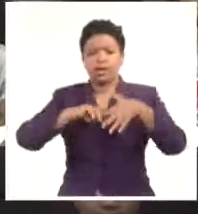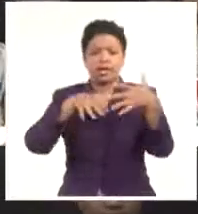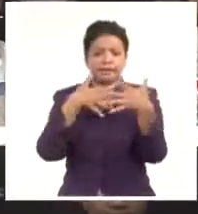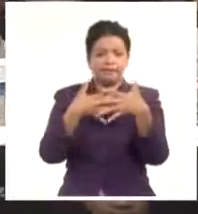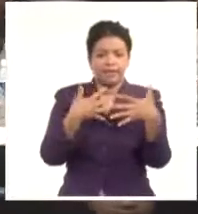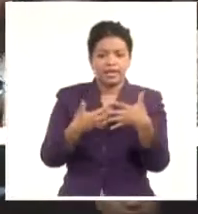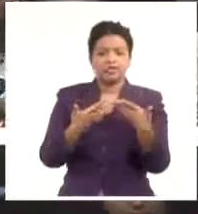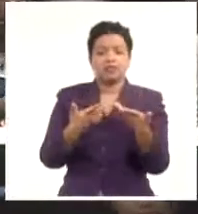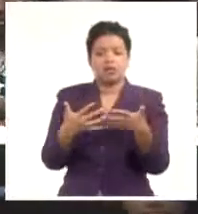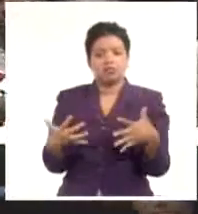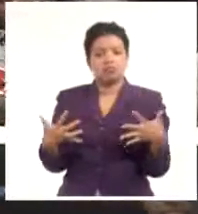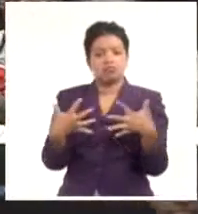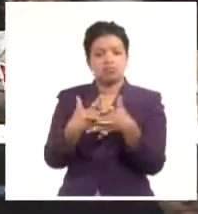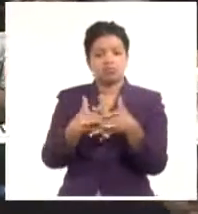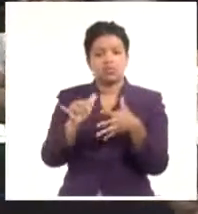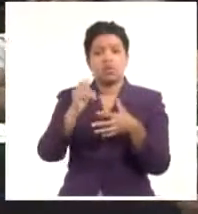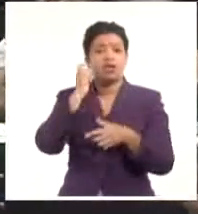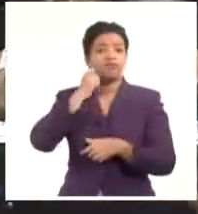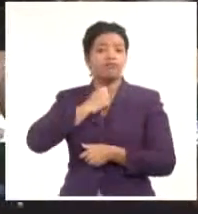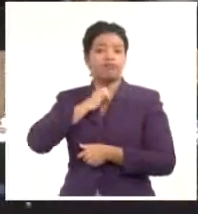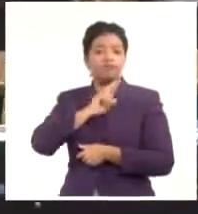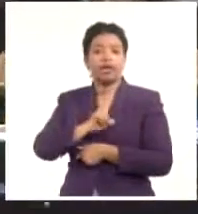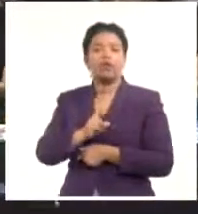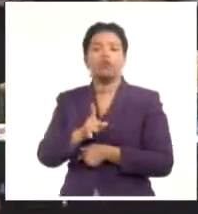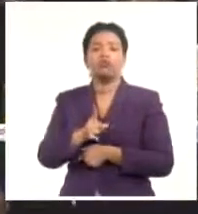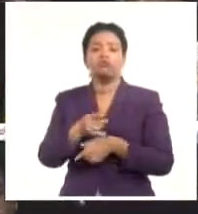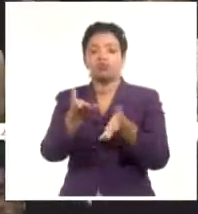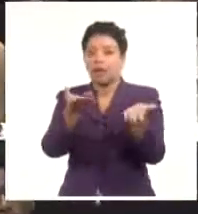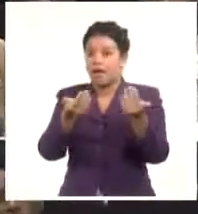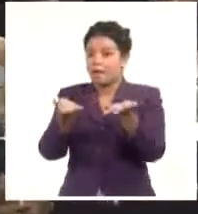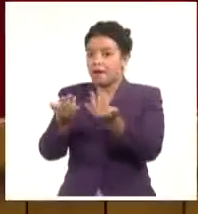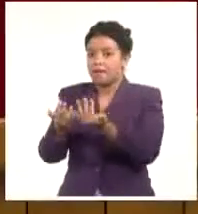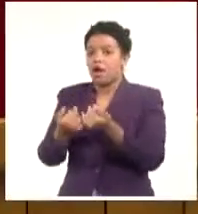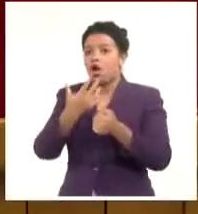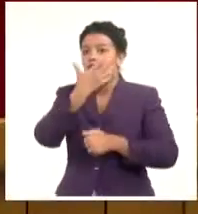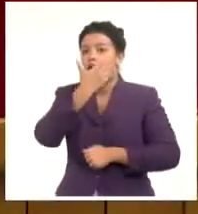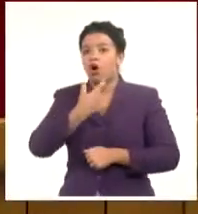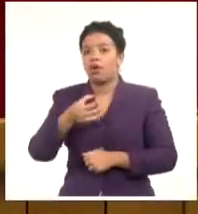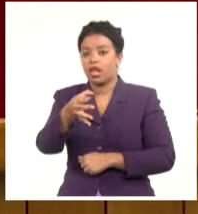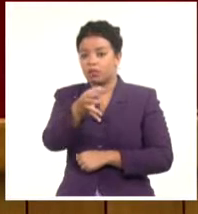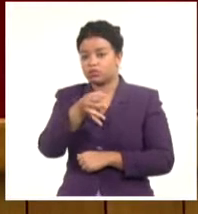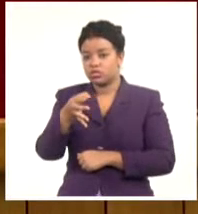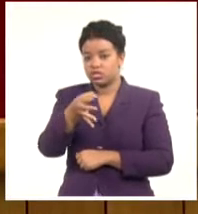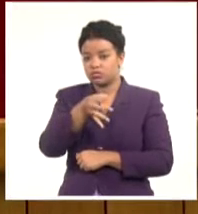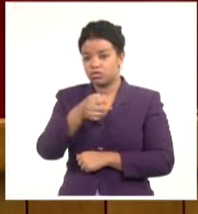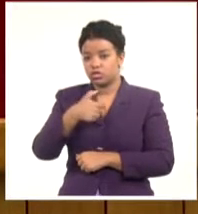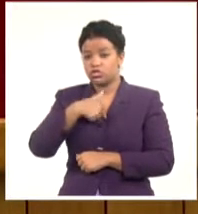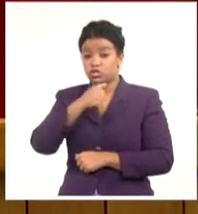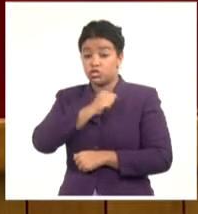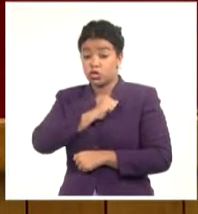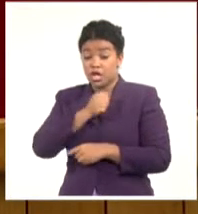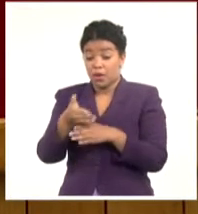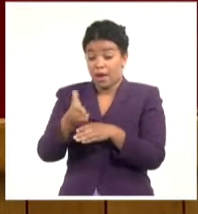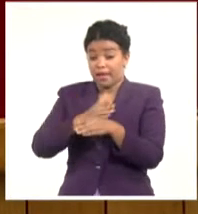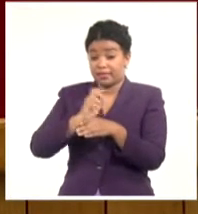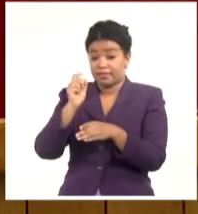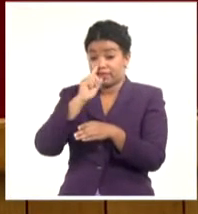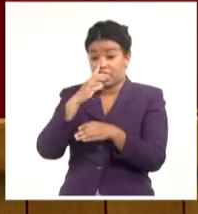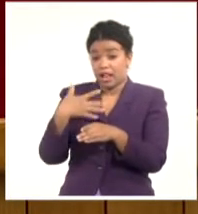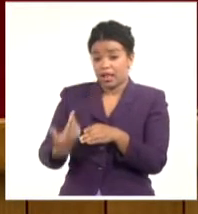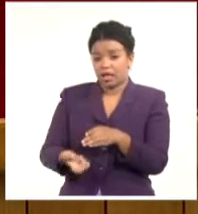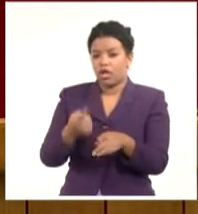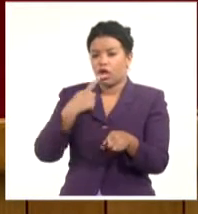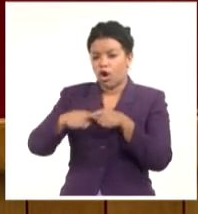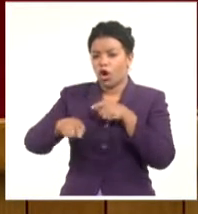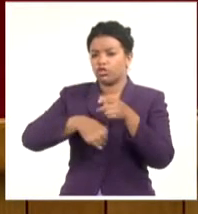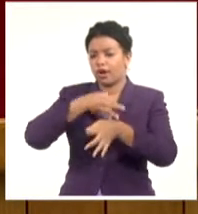potenció el papel de la FEU como aglutinadora de los jóvenes en los municipios. Quisiera hacer finalmente otros comentarios